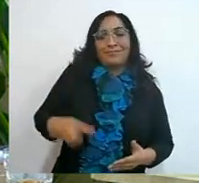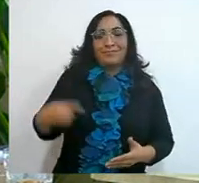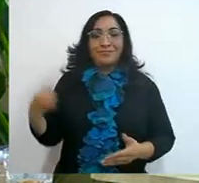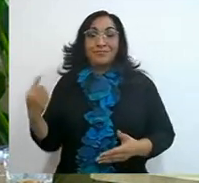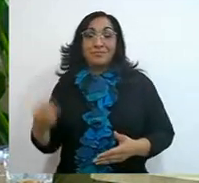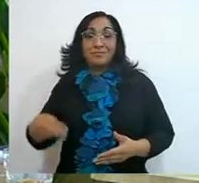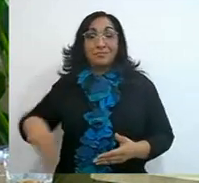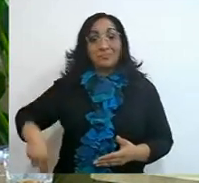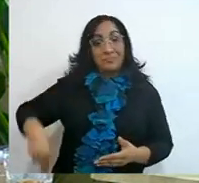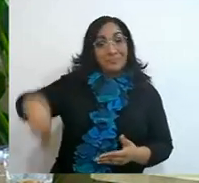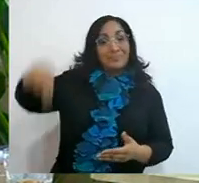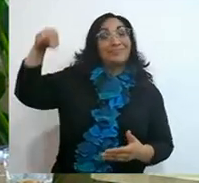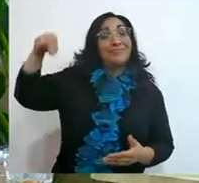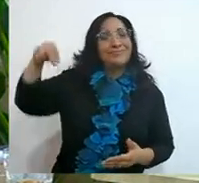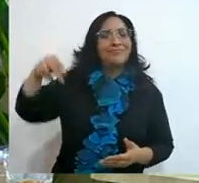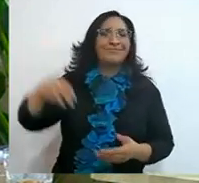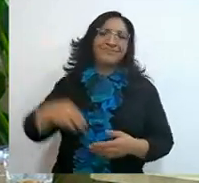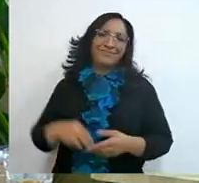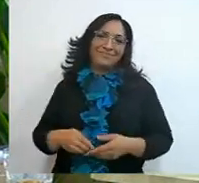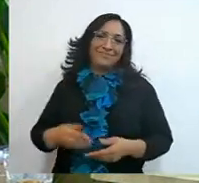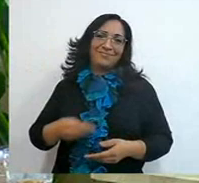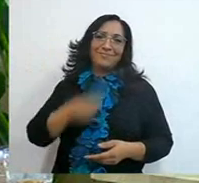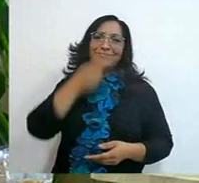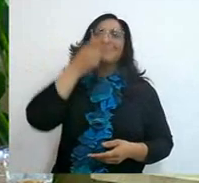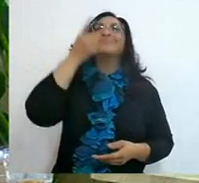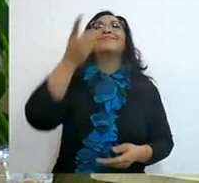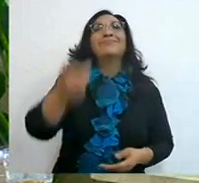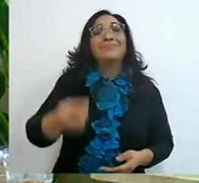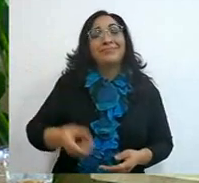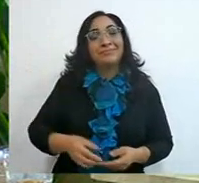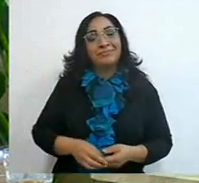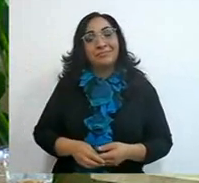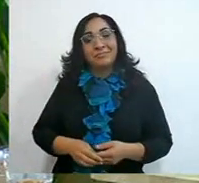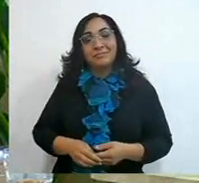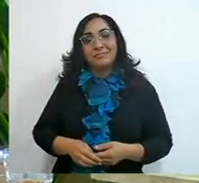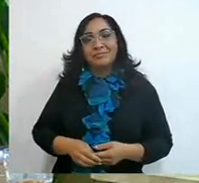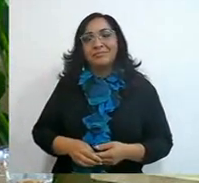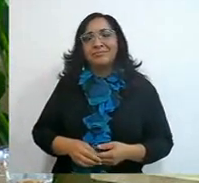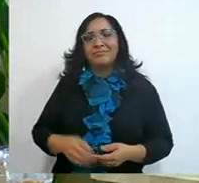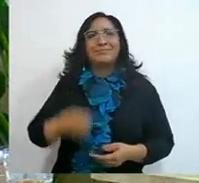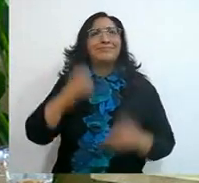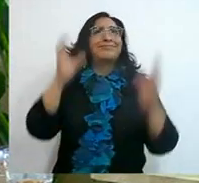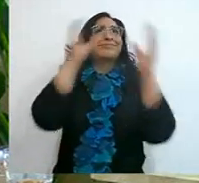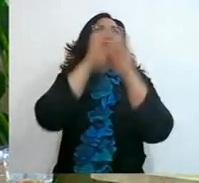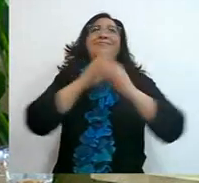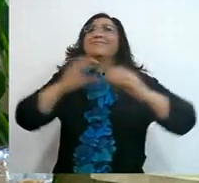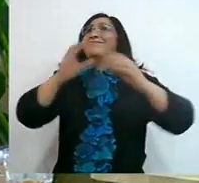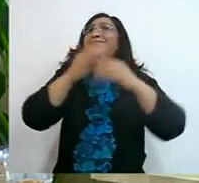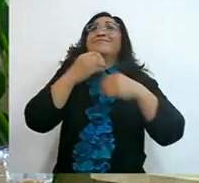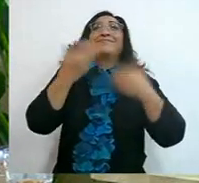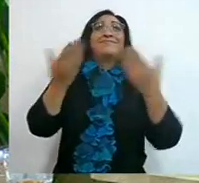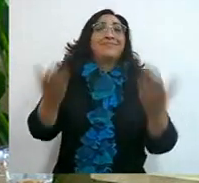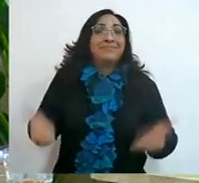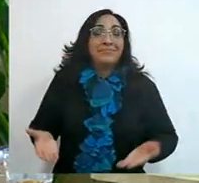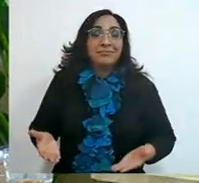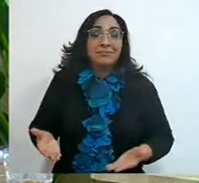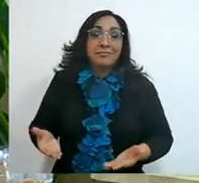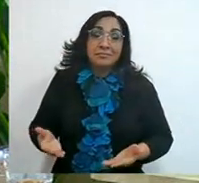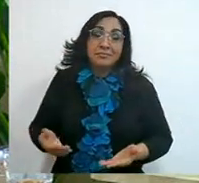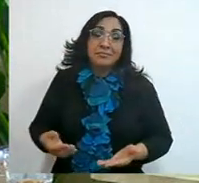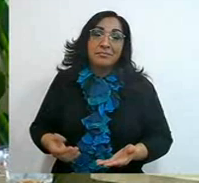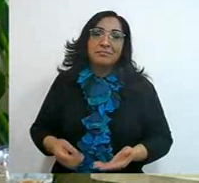del mero San Luisito. Levantábamos el himno que teníamos. Y le pedí